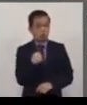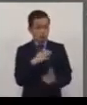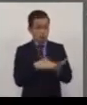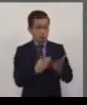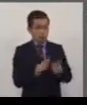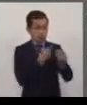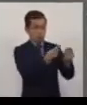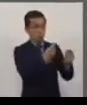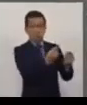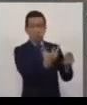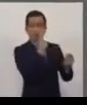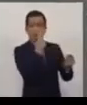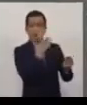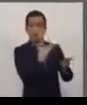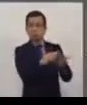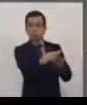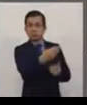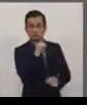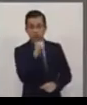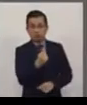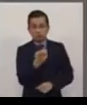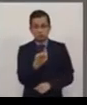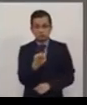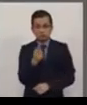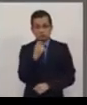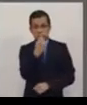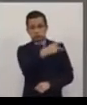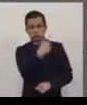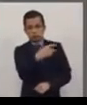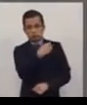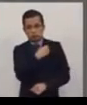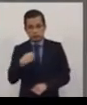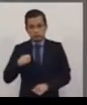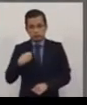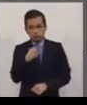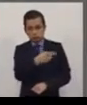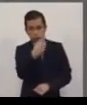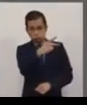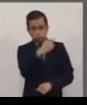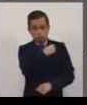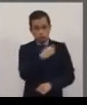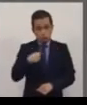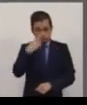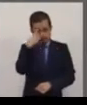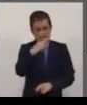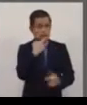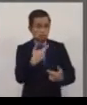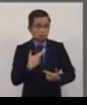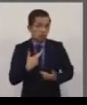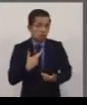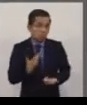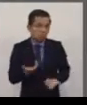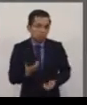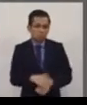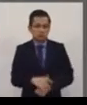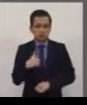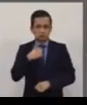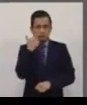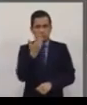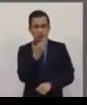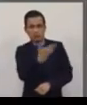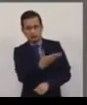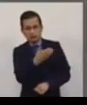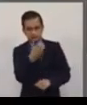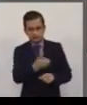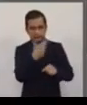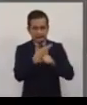recibir mi amable petición, que es una obligación de la secretaria contestarme. Entonces sí quisiera solicitar a la